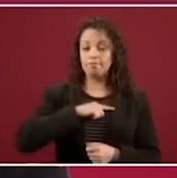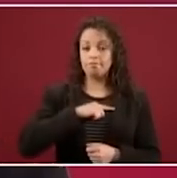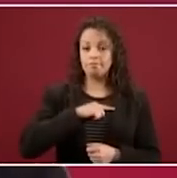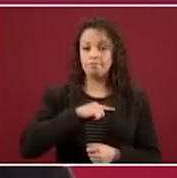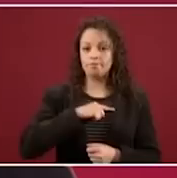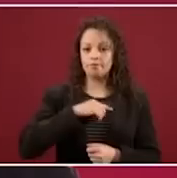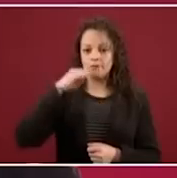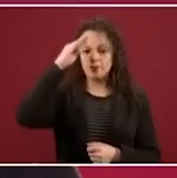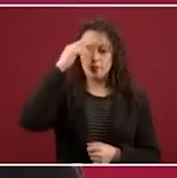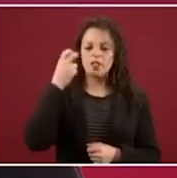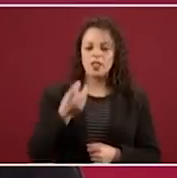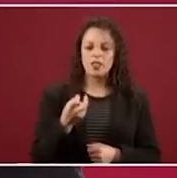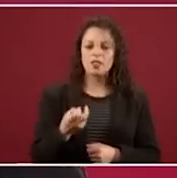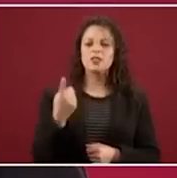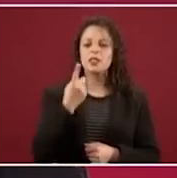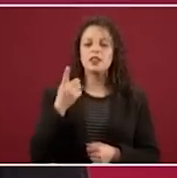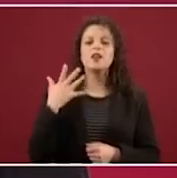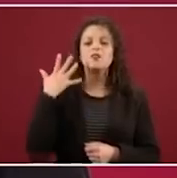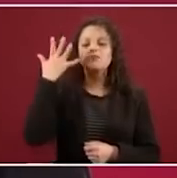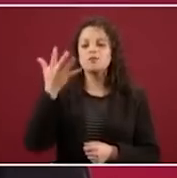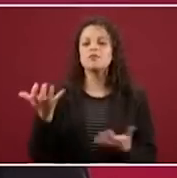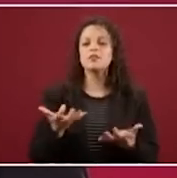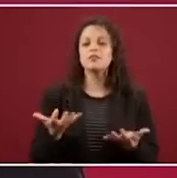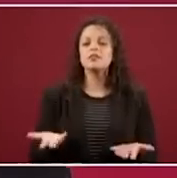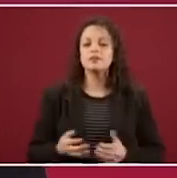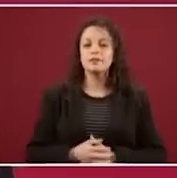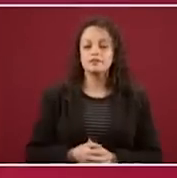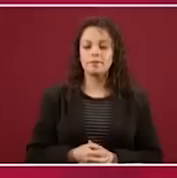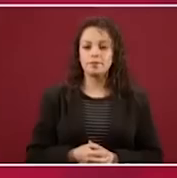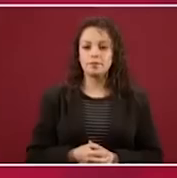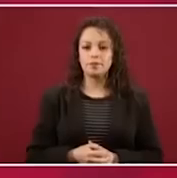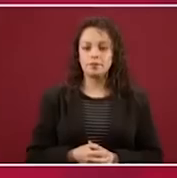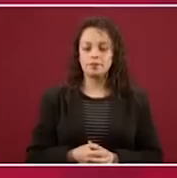esto llevaría a que no haya